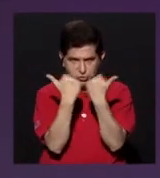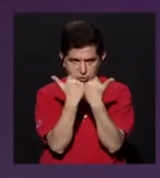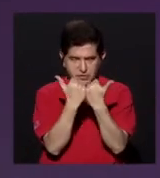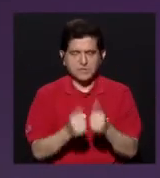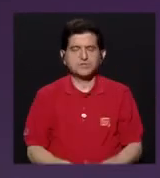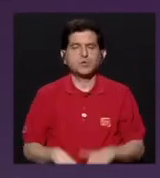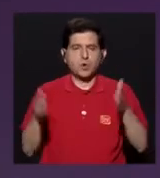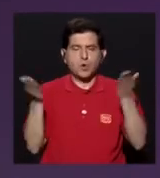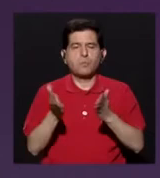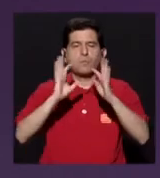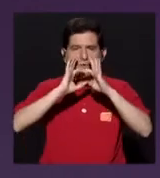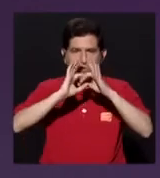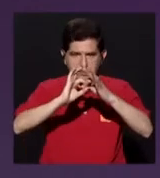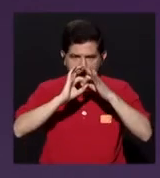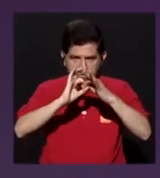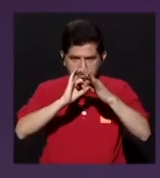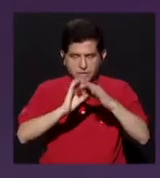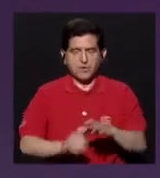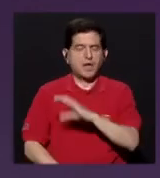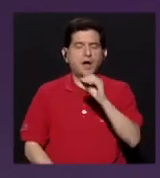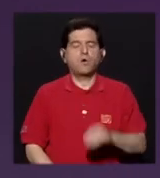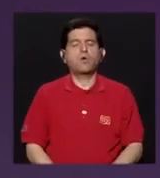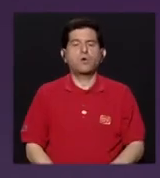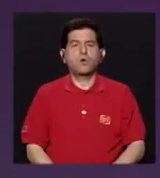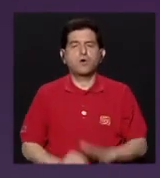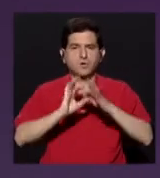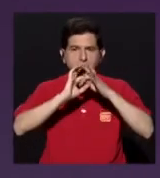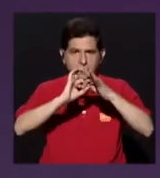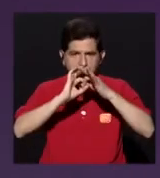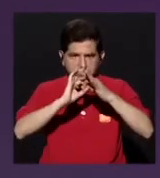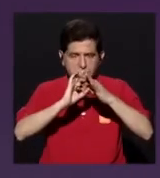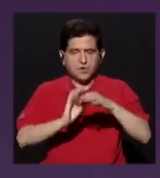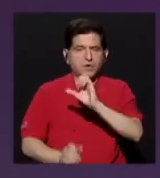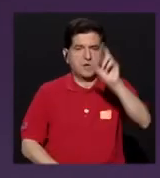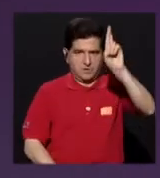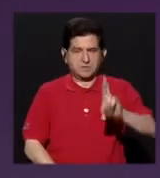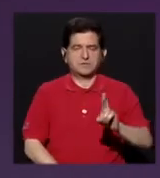Pro Sexología o Sexología Costa Rica, cualquiera de las dos.